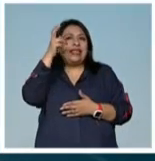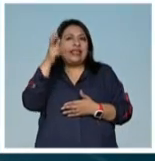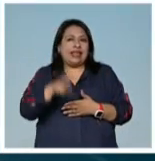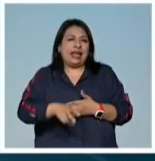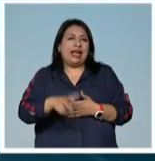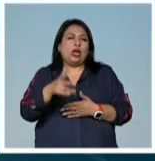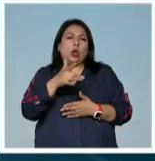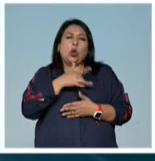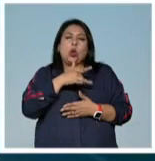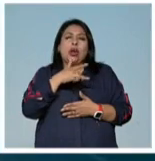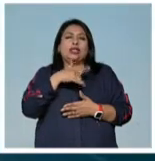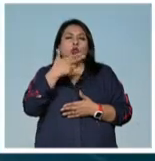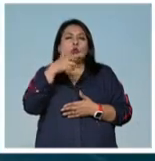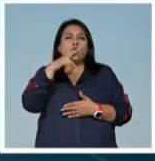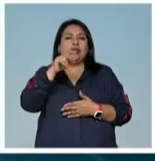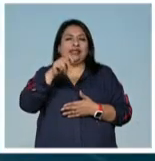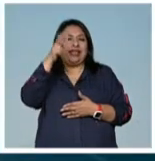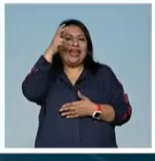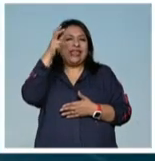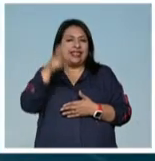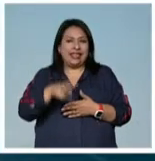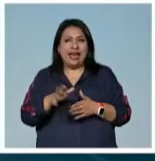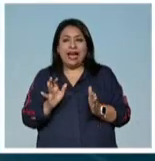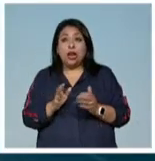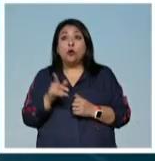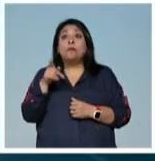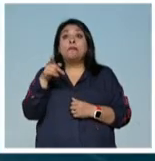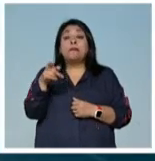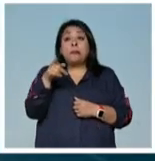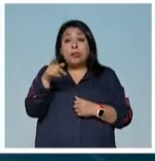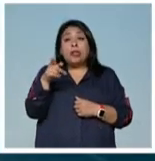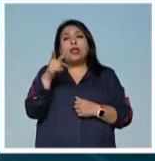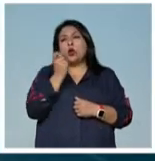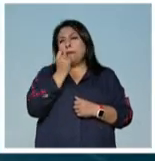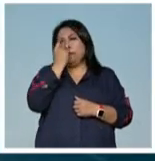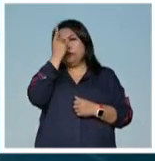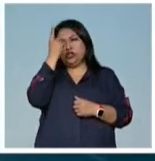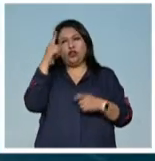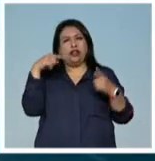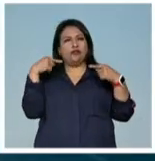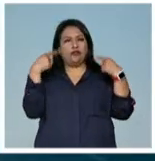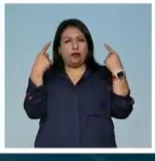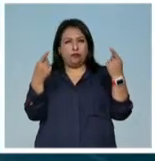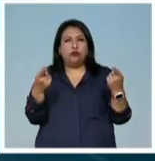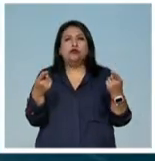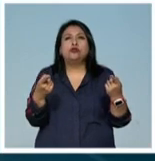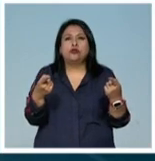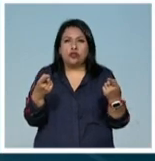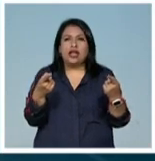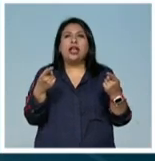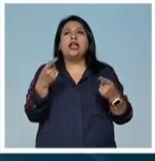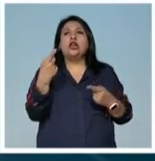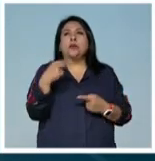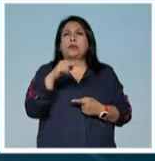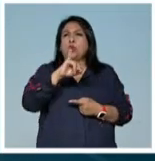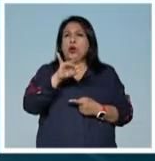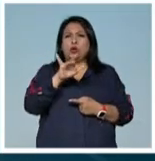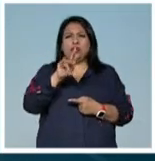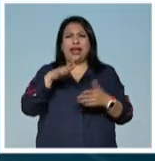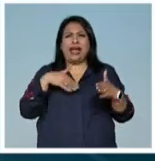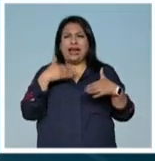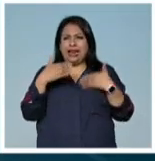la Huasteca hidalguense justamente. Y él, una de sus composiciones más famosas es Huejutara Alegre, pero